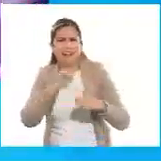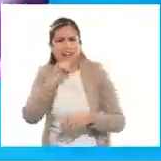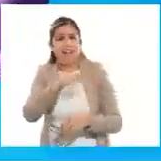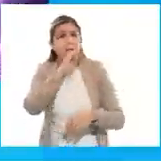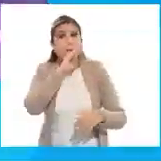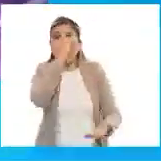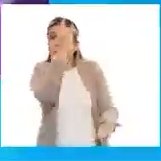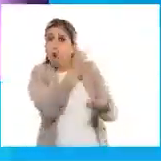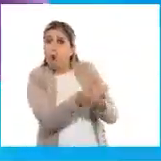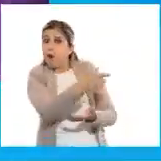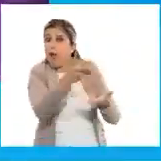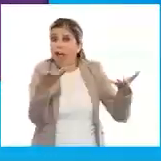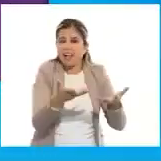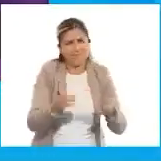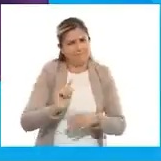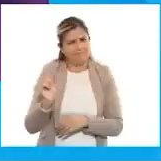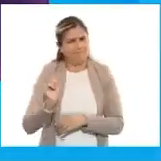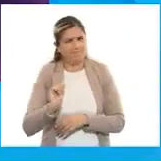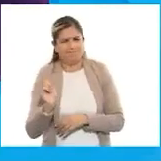va a limpiar.